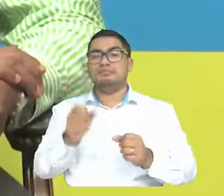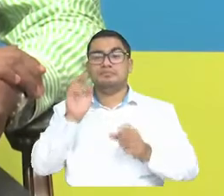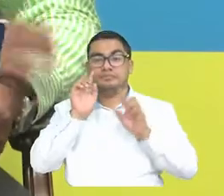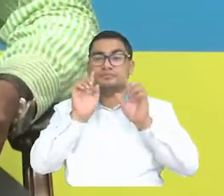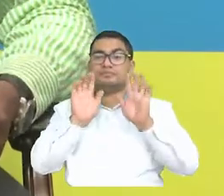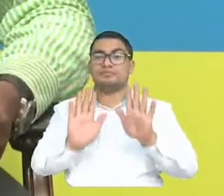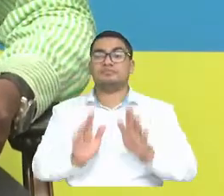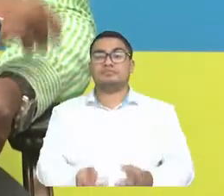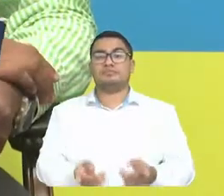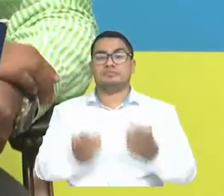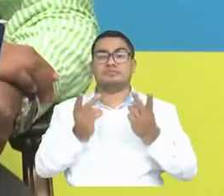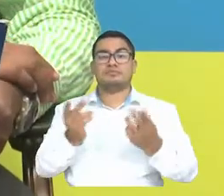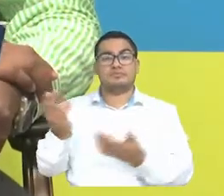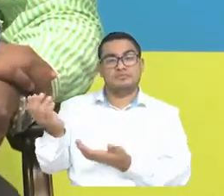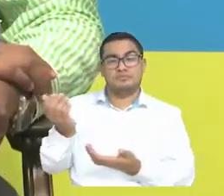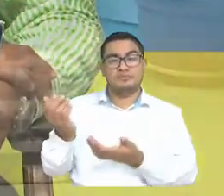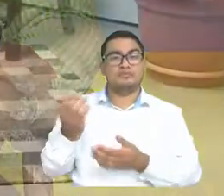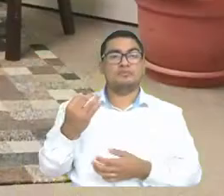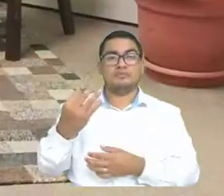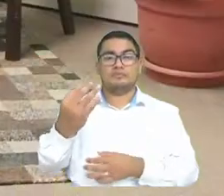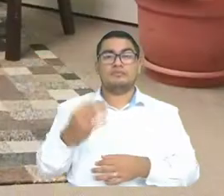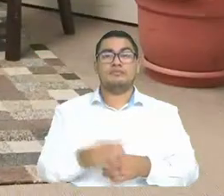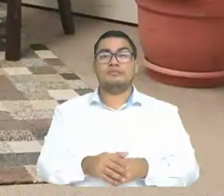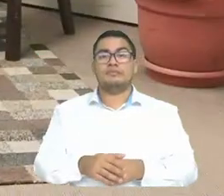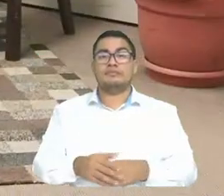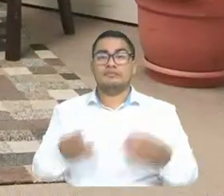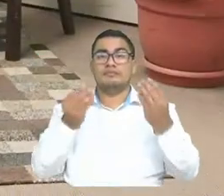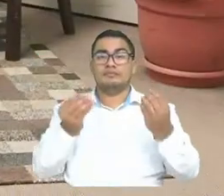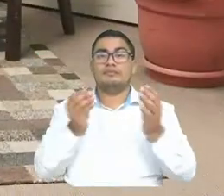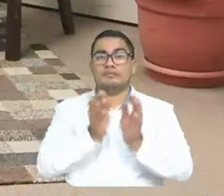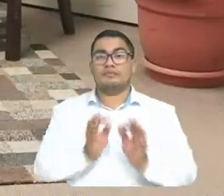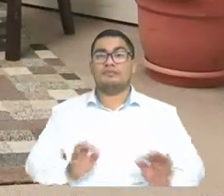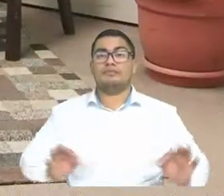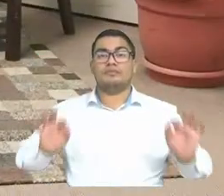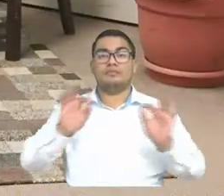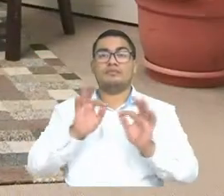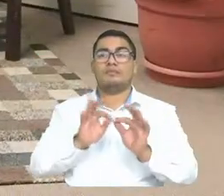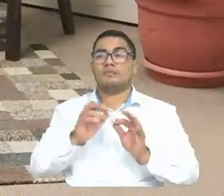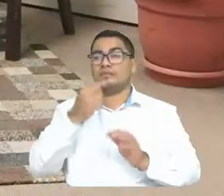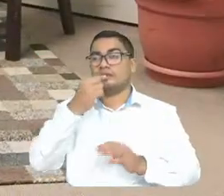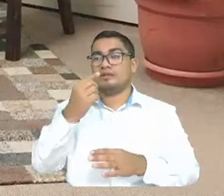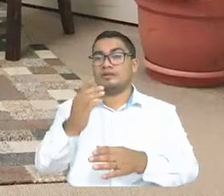futuro es. Bebé. Ahora, algo muy importante también, compañera, por ejemplo, usted decía,